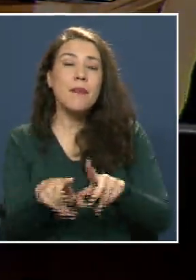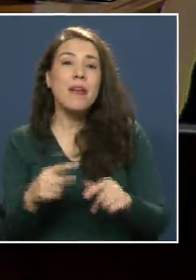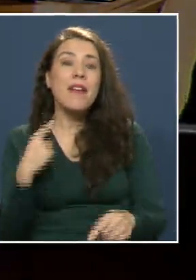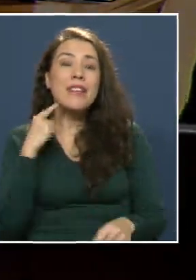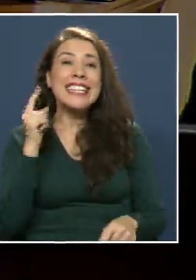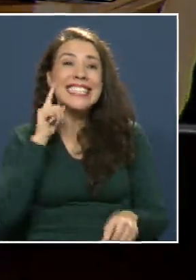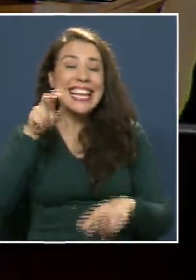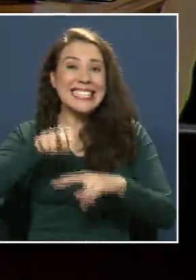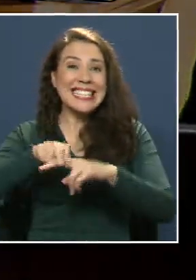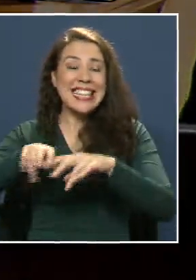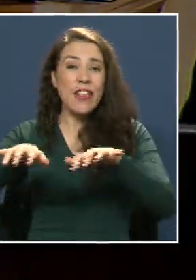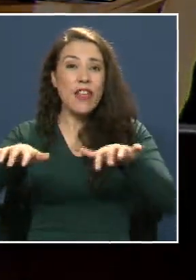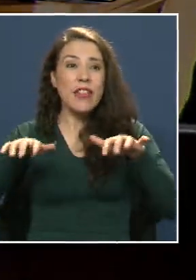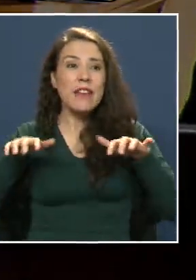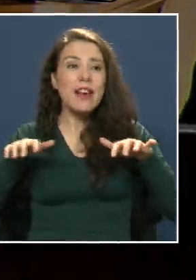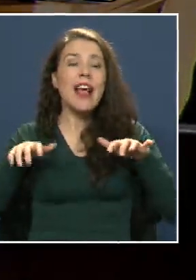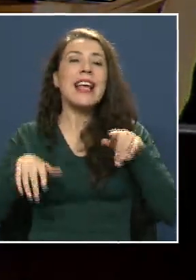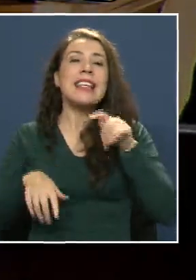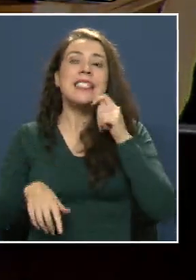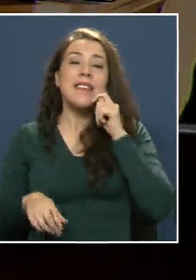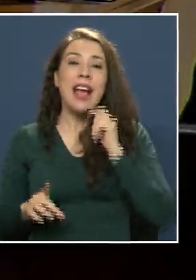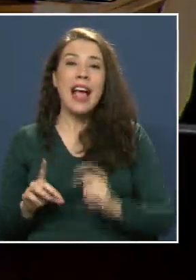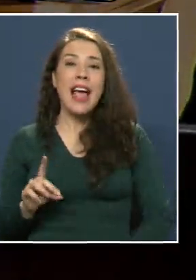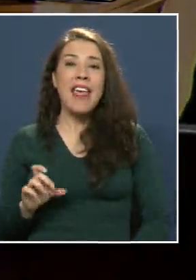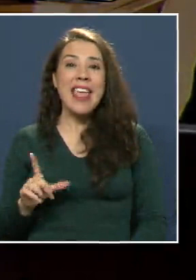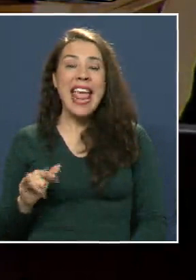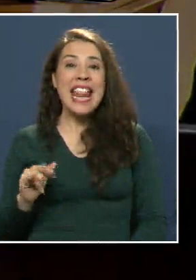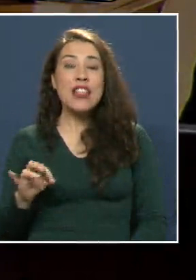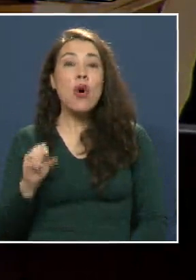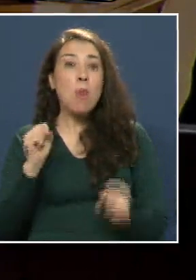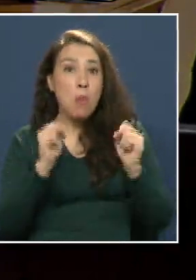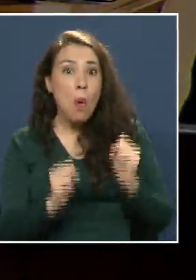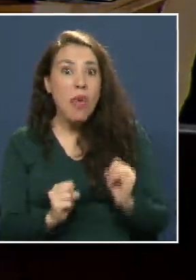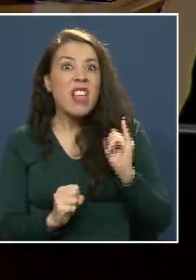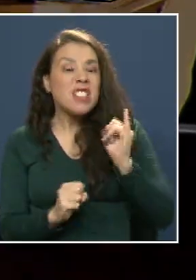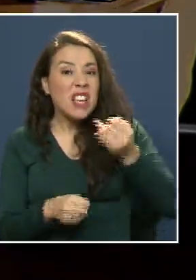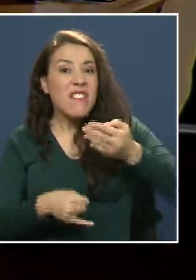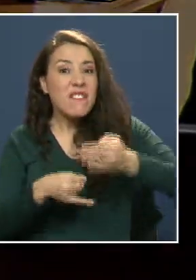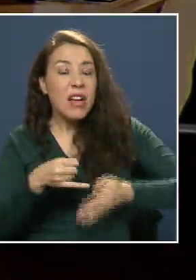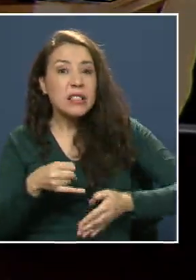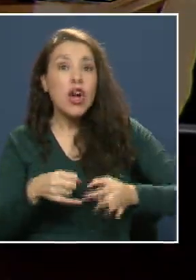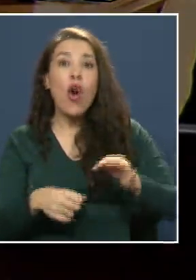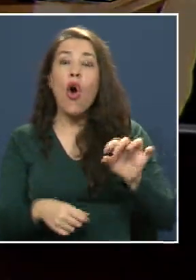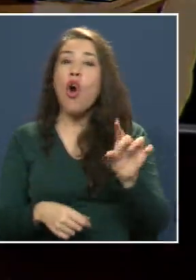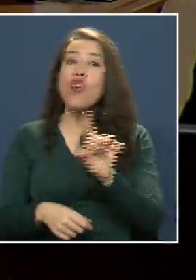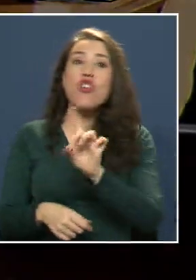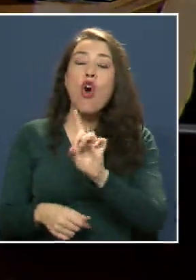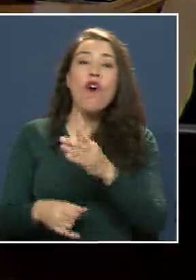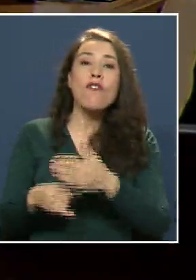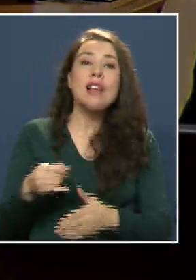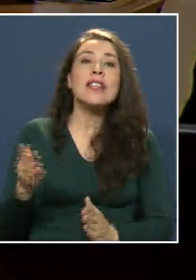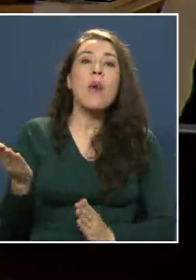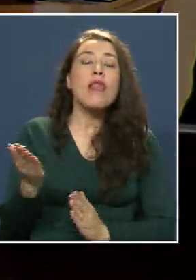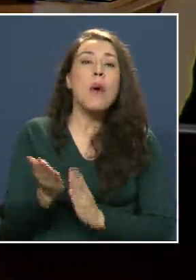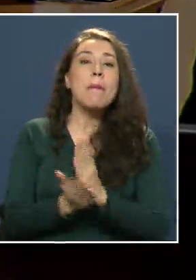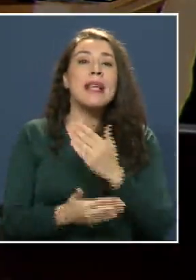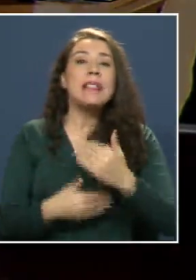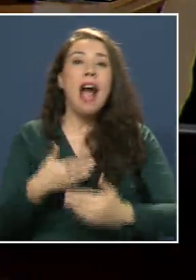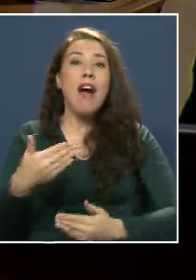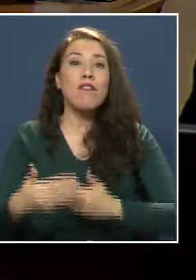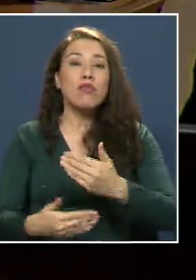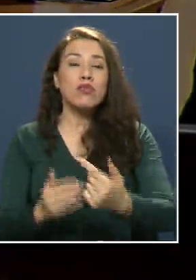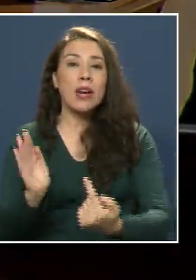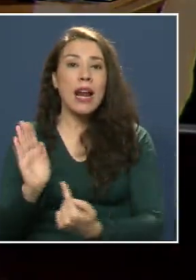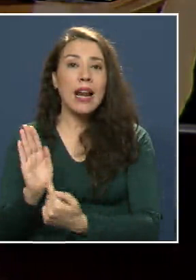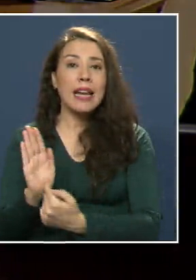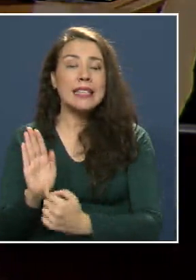en la tribuna, de que esos delitos van a prescribir o son imprescriptibles a partir de la entrada en vigencia de esta ley.